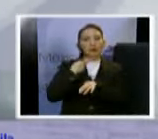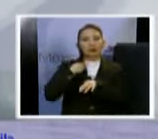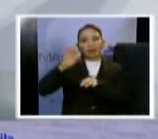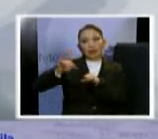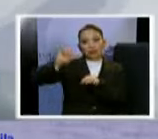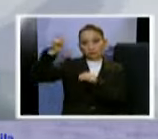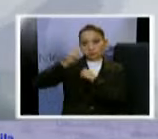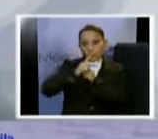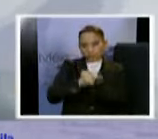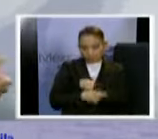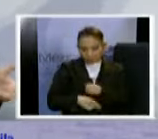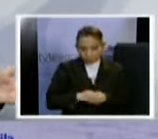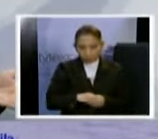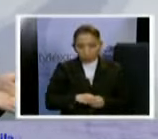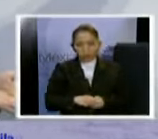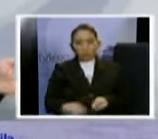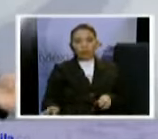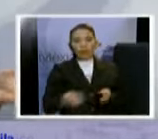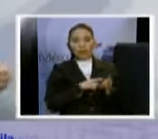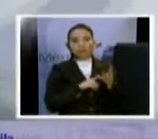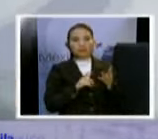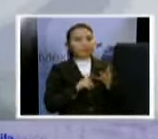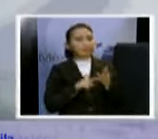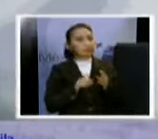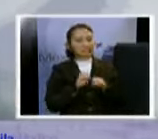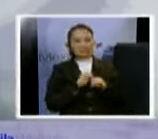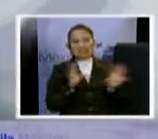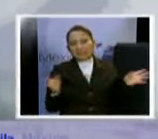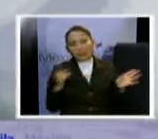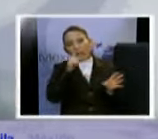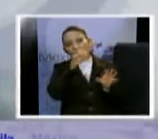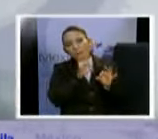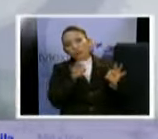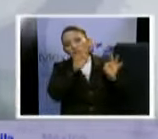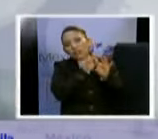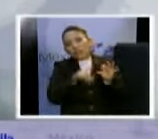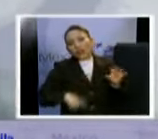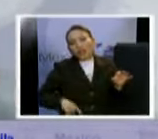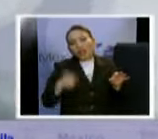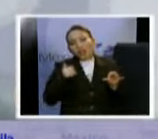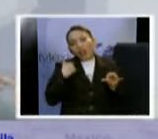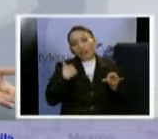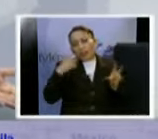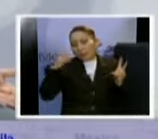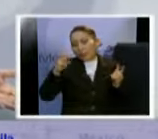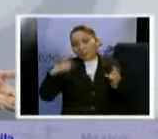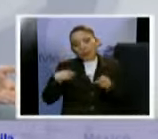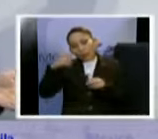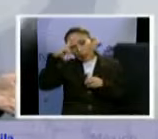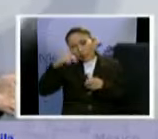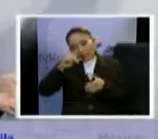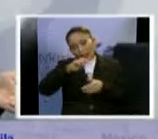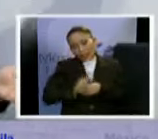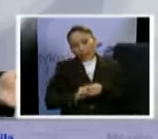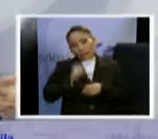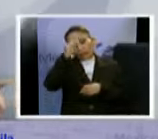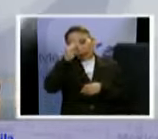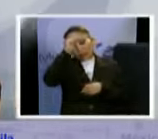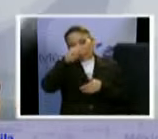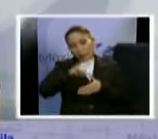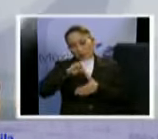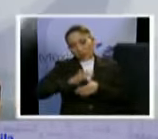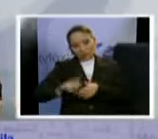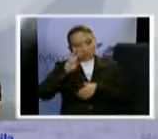exterior. Cuarto, no está clara la prioridad que el gobierno canadiense le da a los temas vinculados con América del Norte y América Latina, como ya